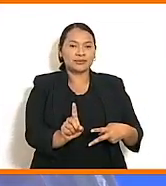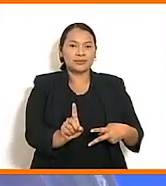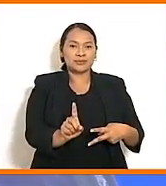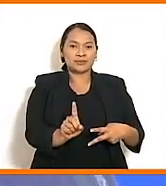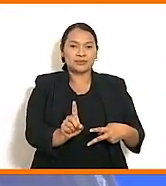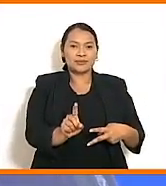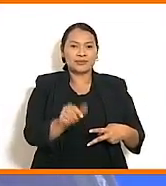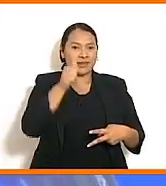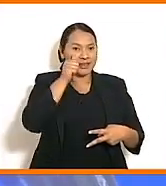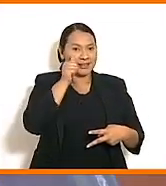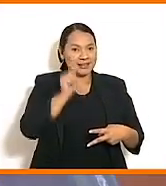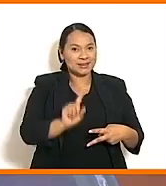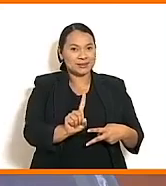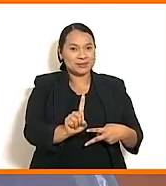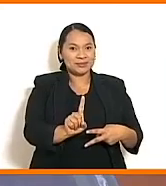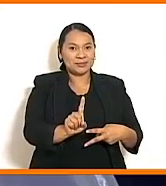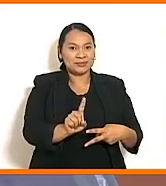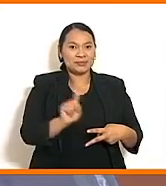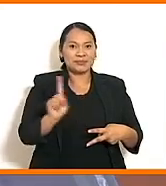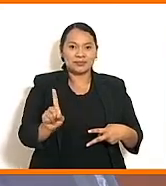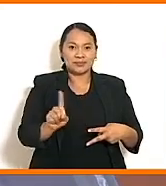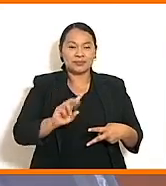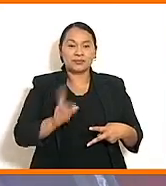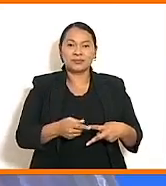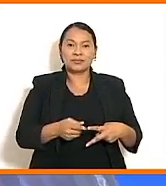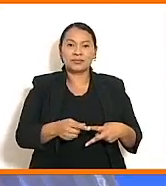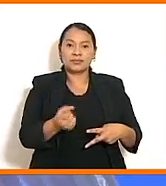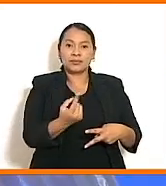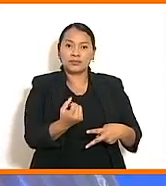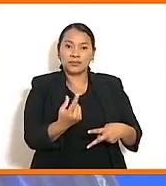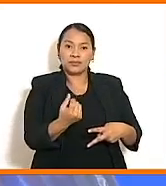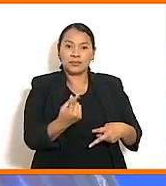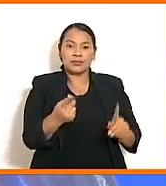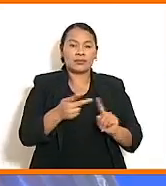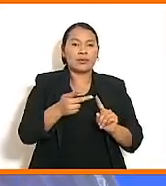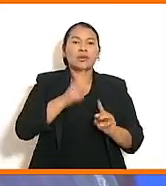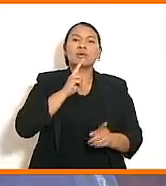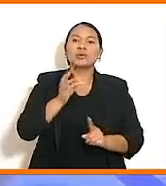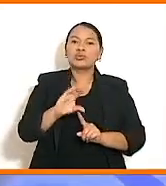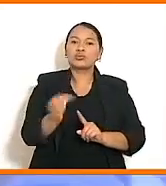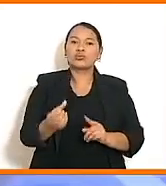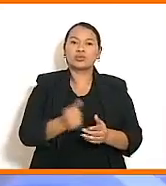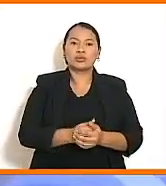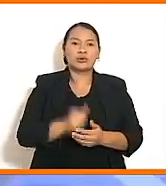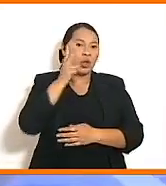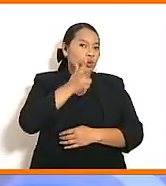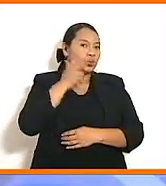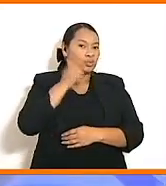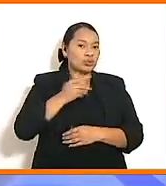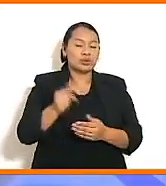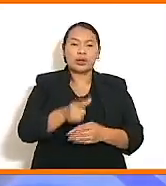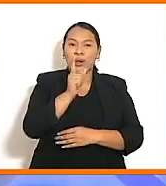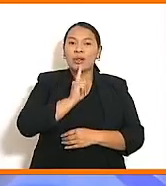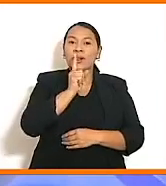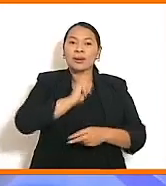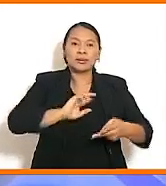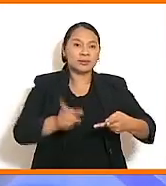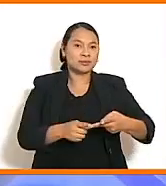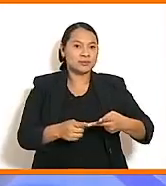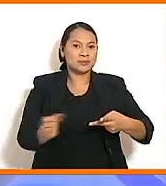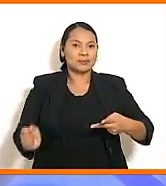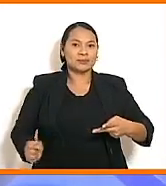dígito. Atentos. Este es el 1. Primer número ganador es el 11 con su catrachada Choco Banano. Segundo número ganador, tu primer